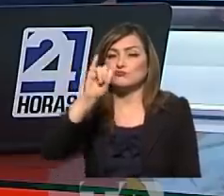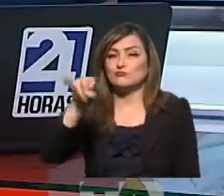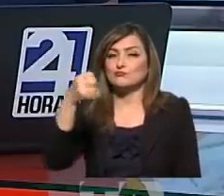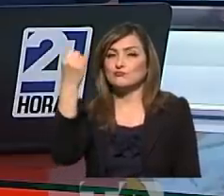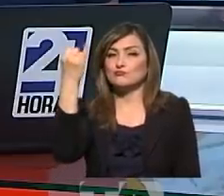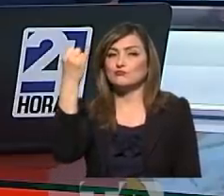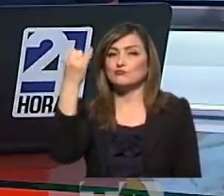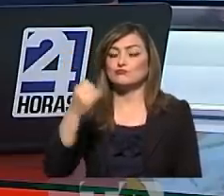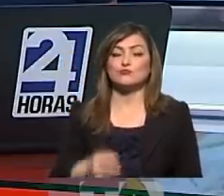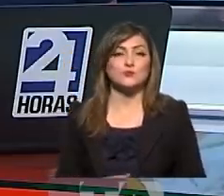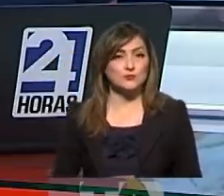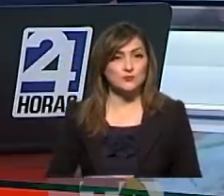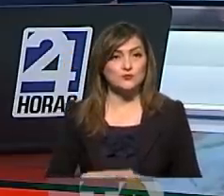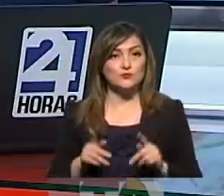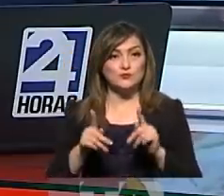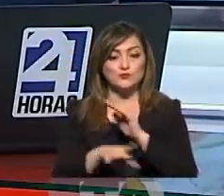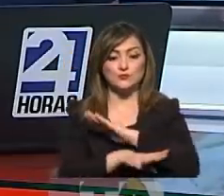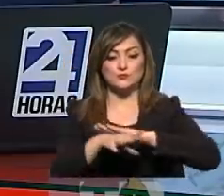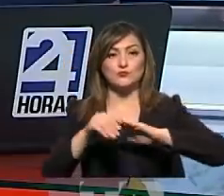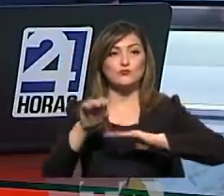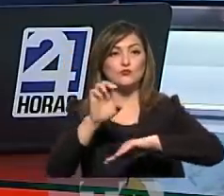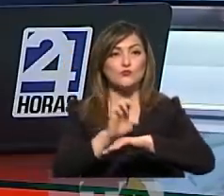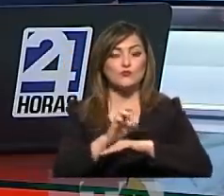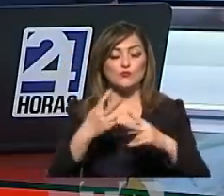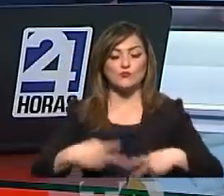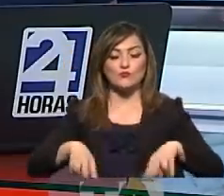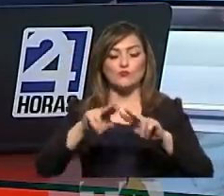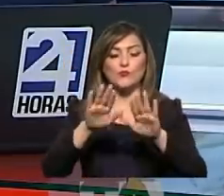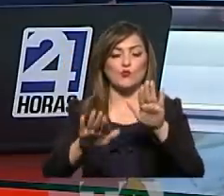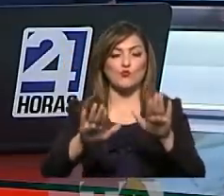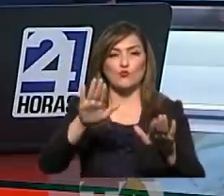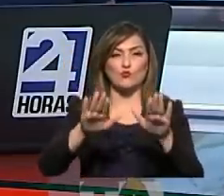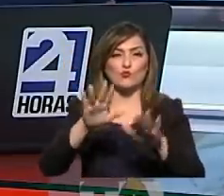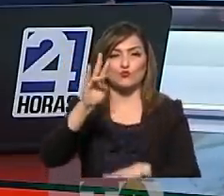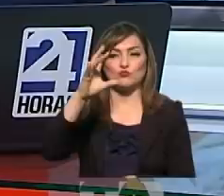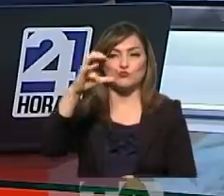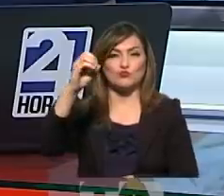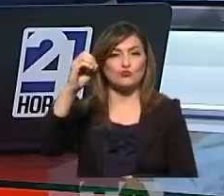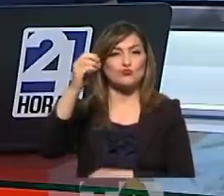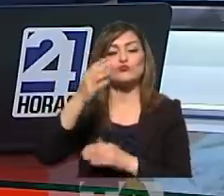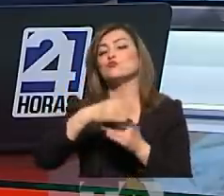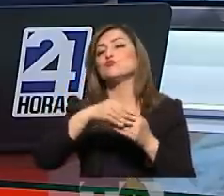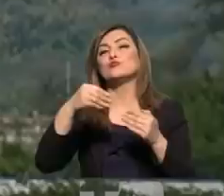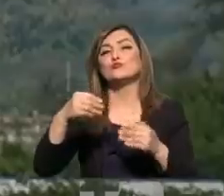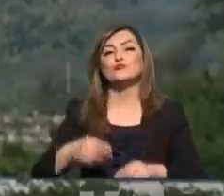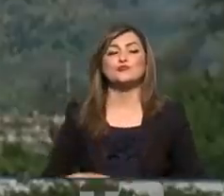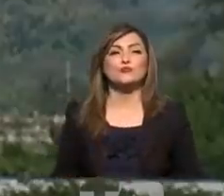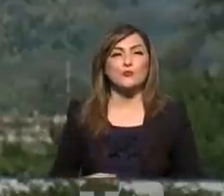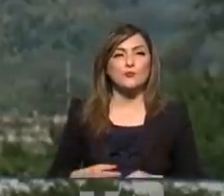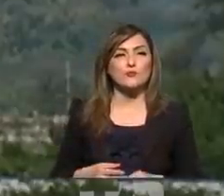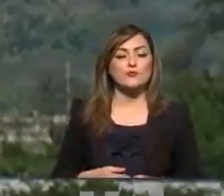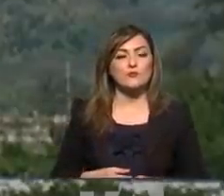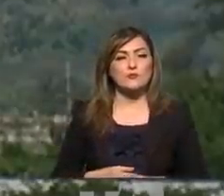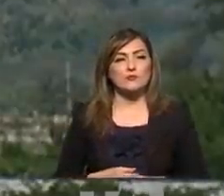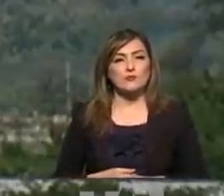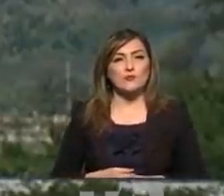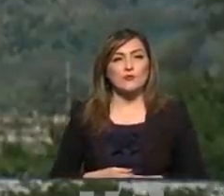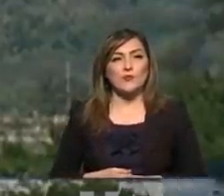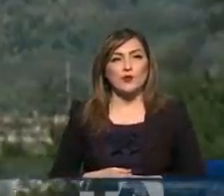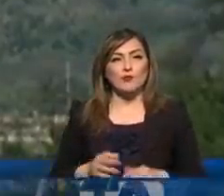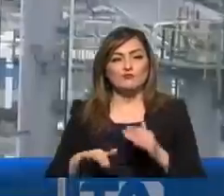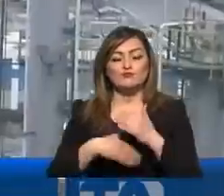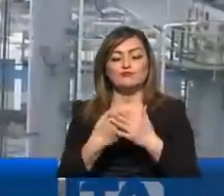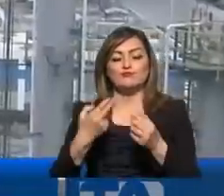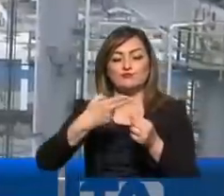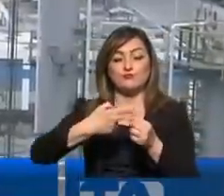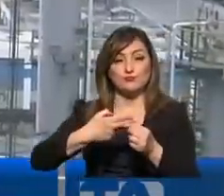jueves, lo que permitirá que el crudo del país alcance un valor aproximado de $70. El sector